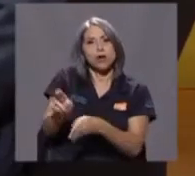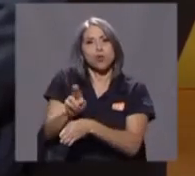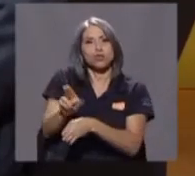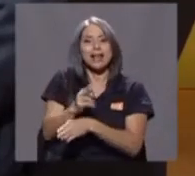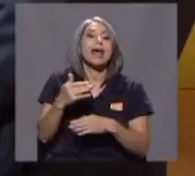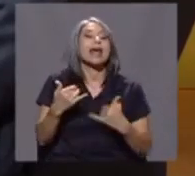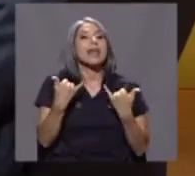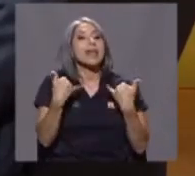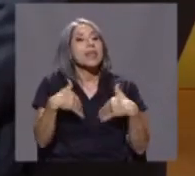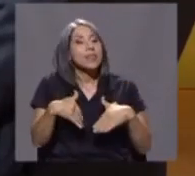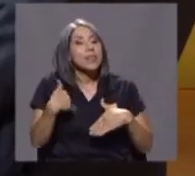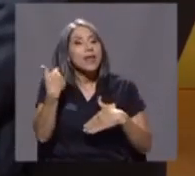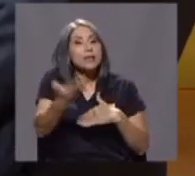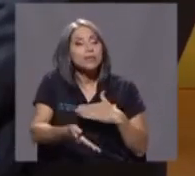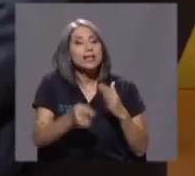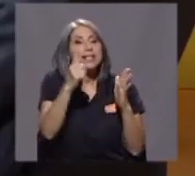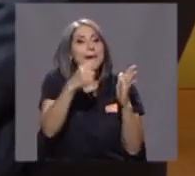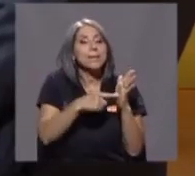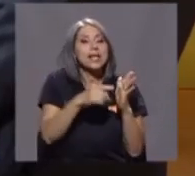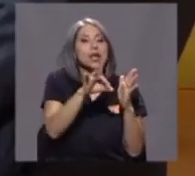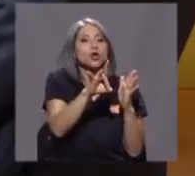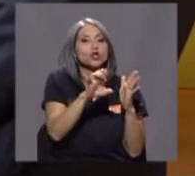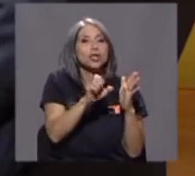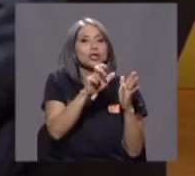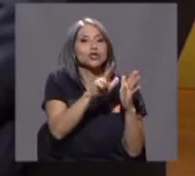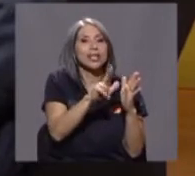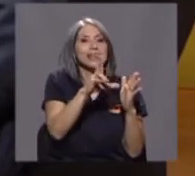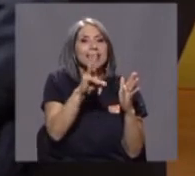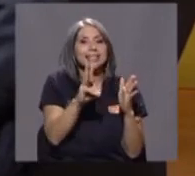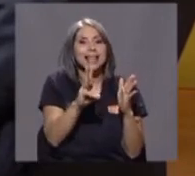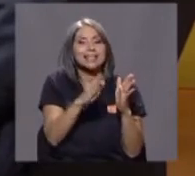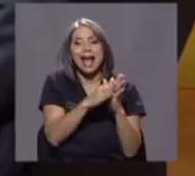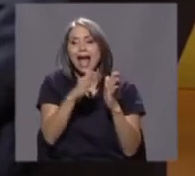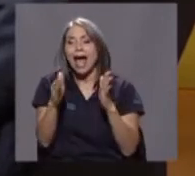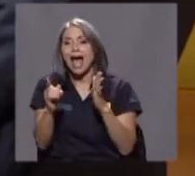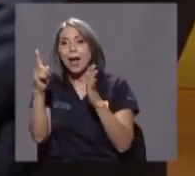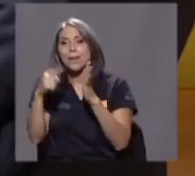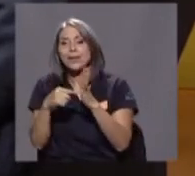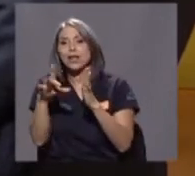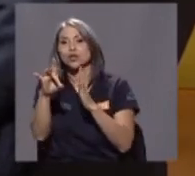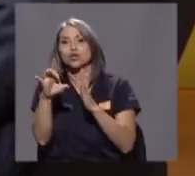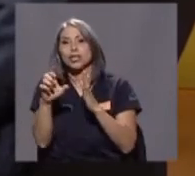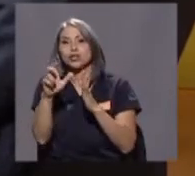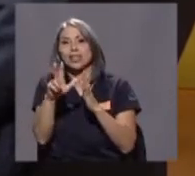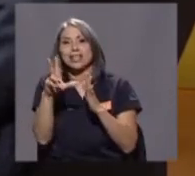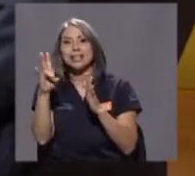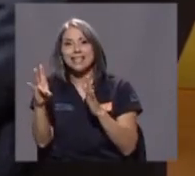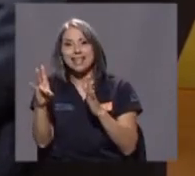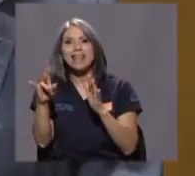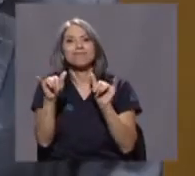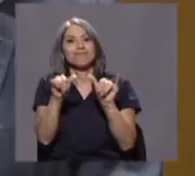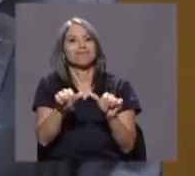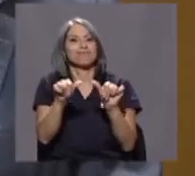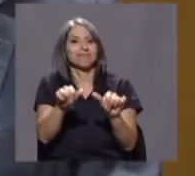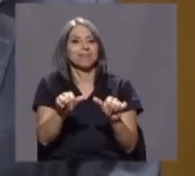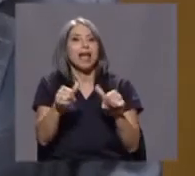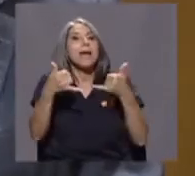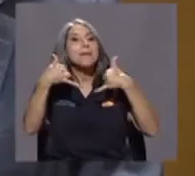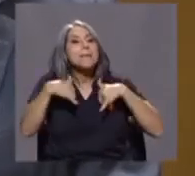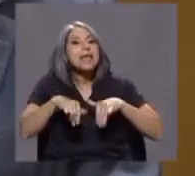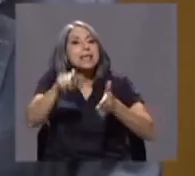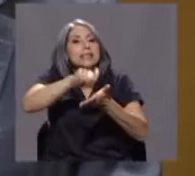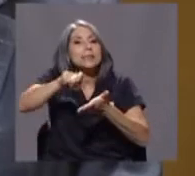de 1836 a 1837, mientras se redactaba lo que llamaron entonces la